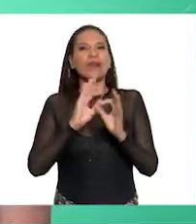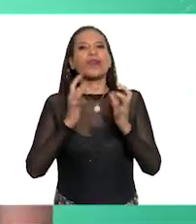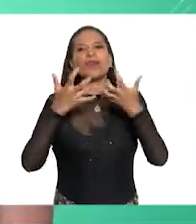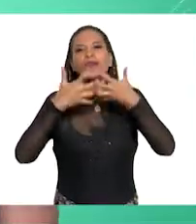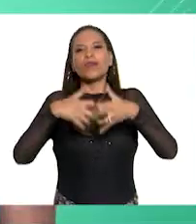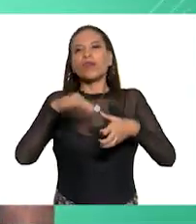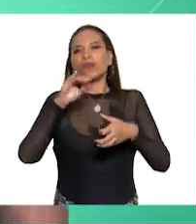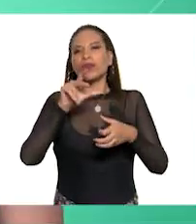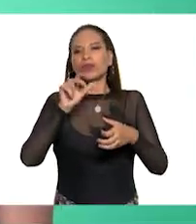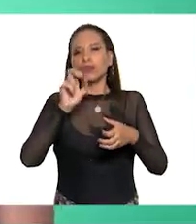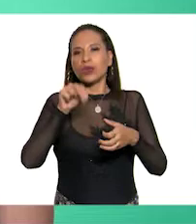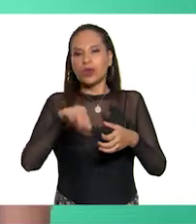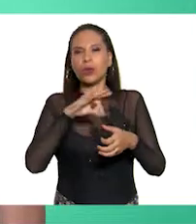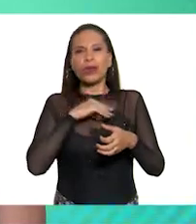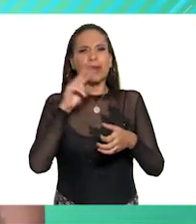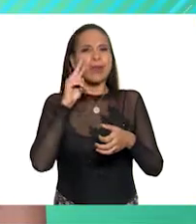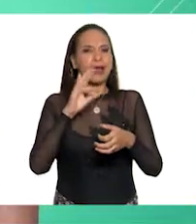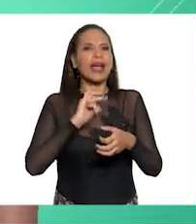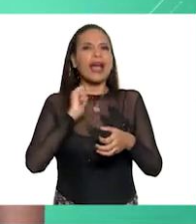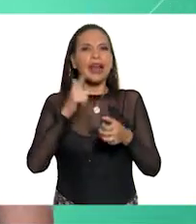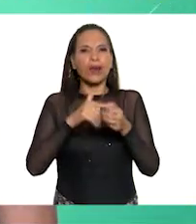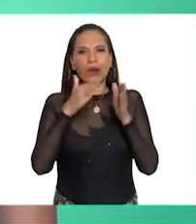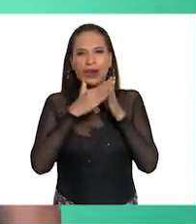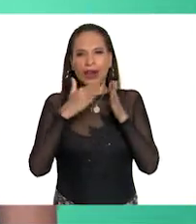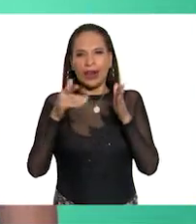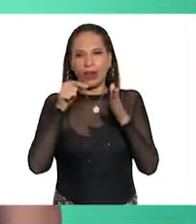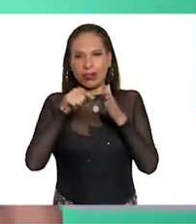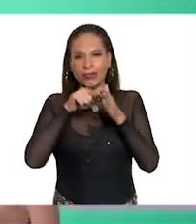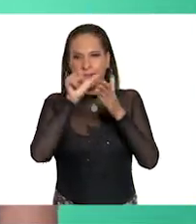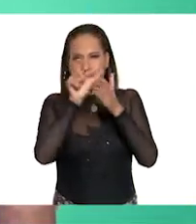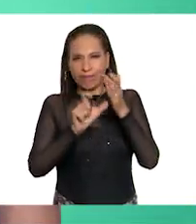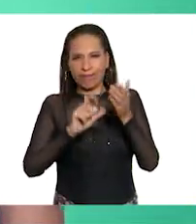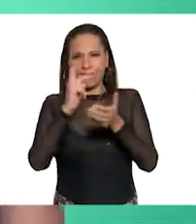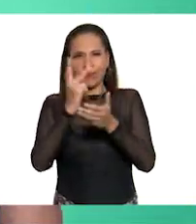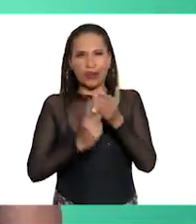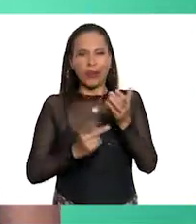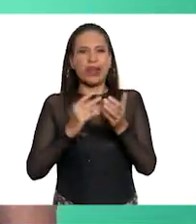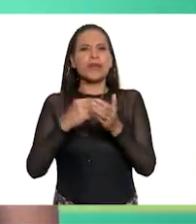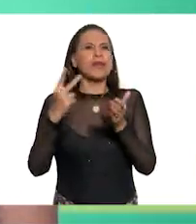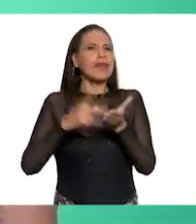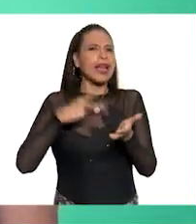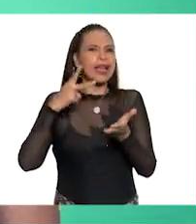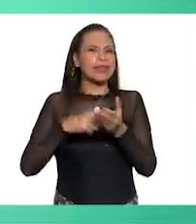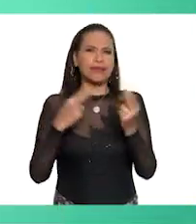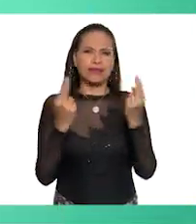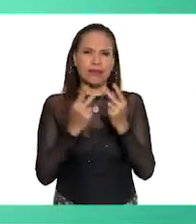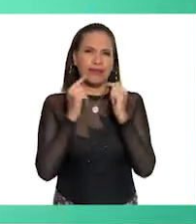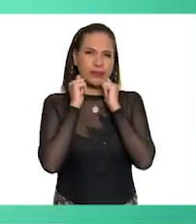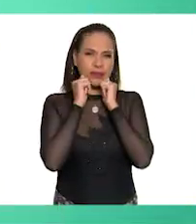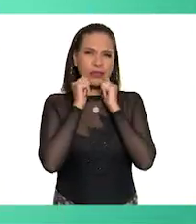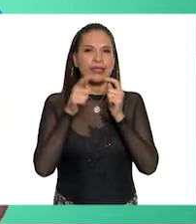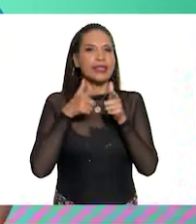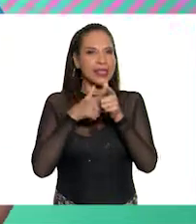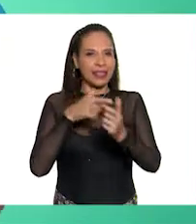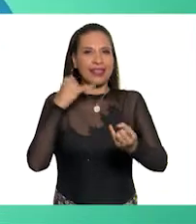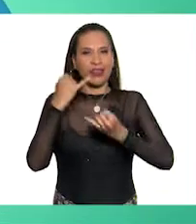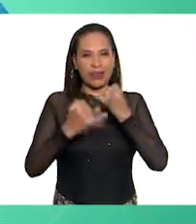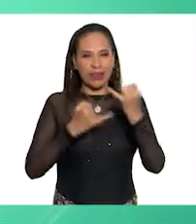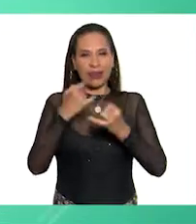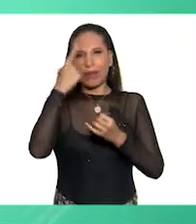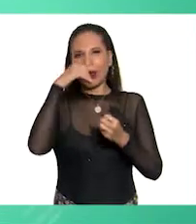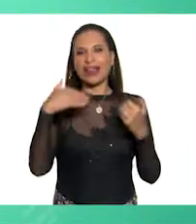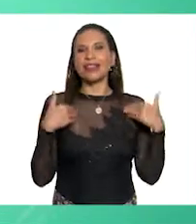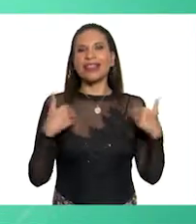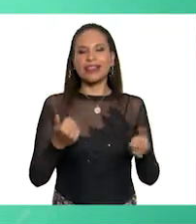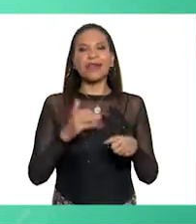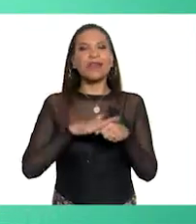Al definirla, podemos utilizarla a lo largo de nuestro programa las veces que sean necesarias. Sigamos jugando para